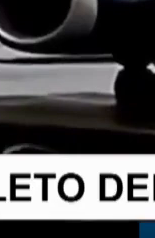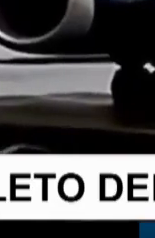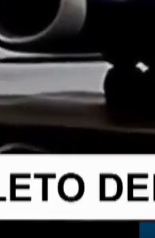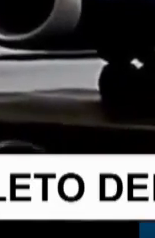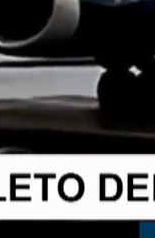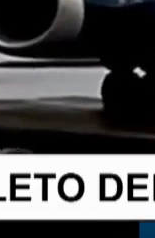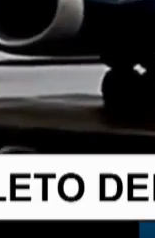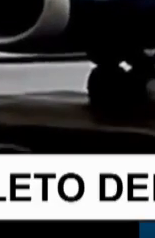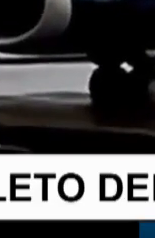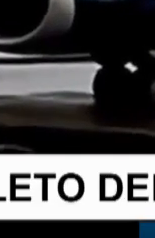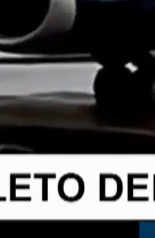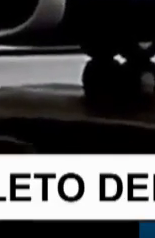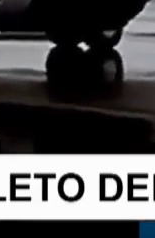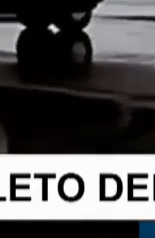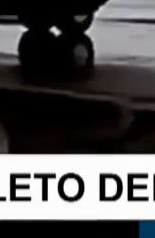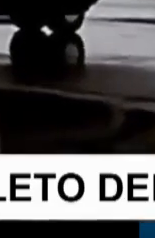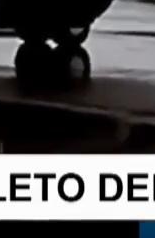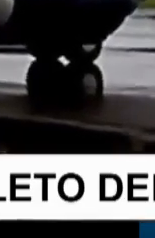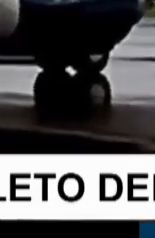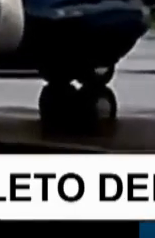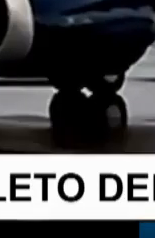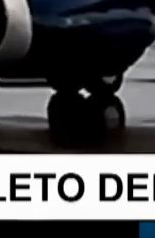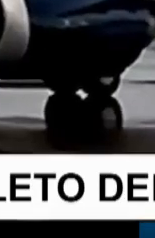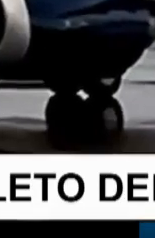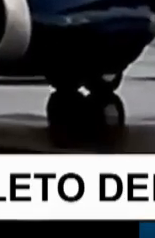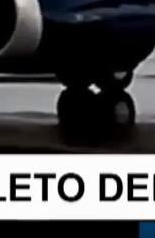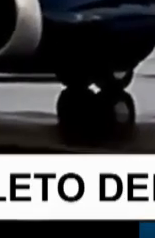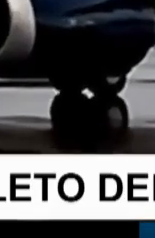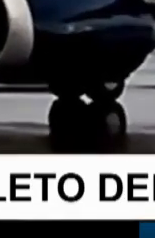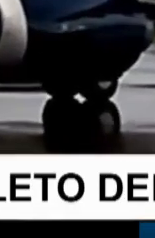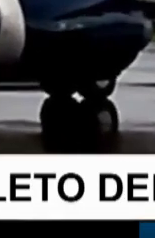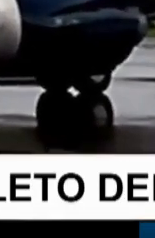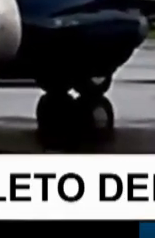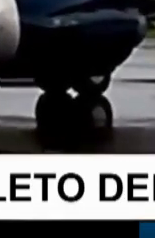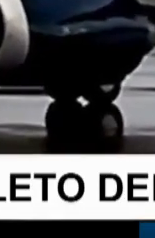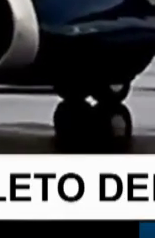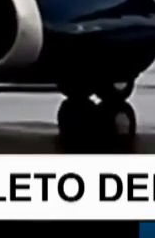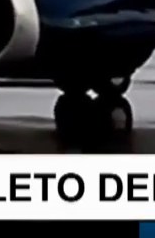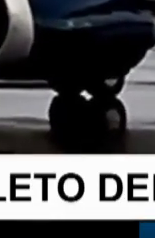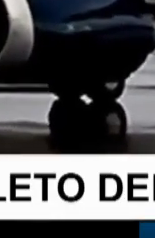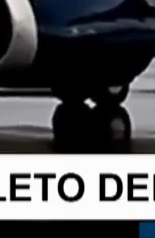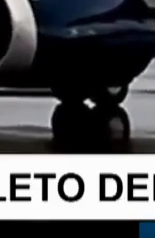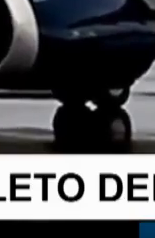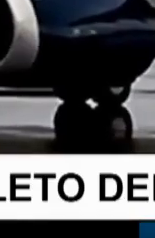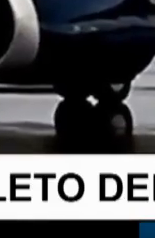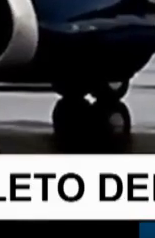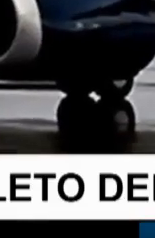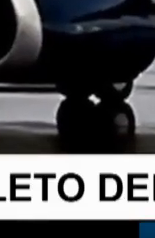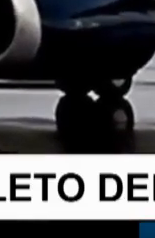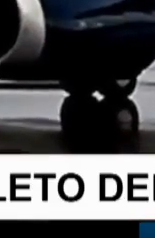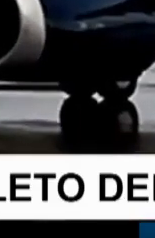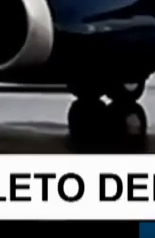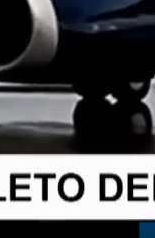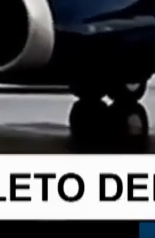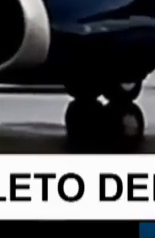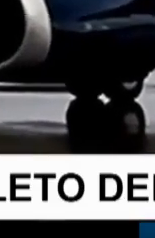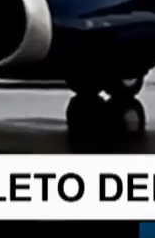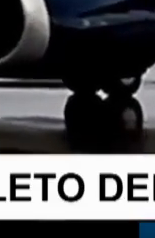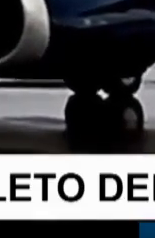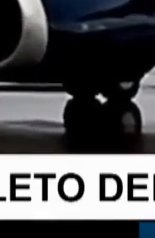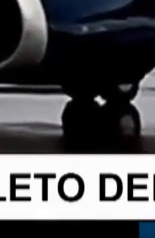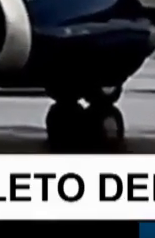larga lista que han hecho principalmente parlamentarios de oposición para que el presidente pueda hacer anuncios concretos, principalmente en materia